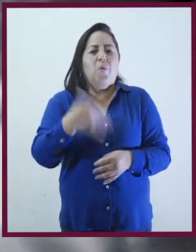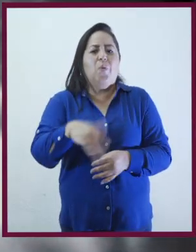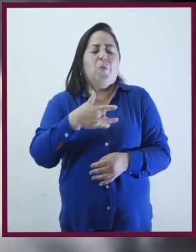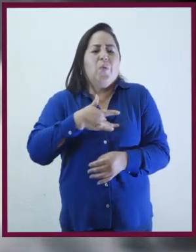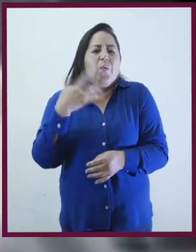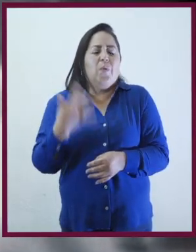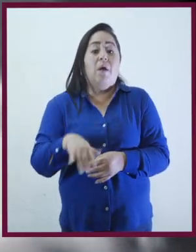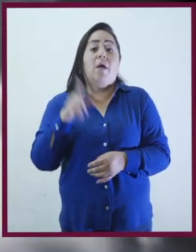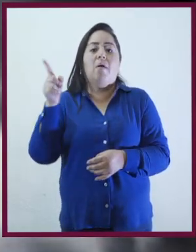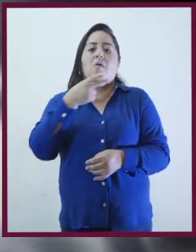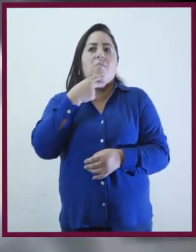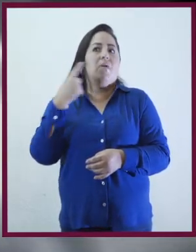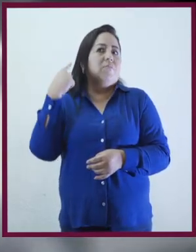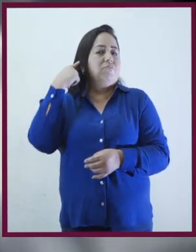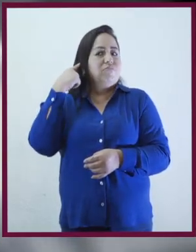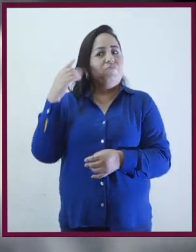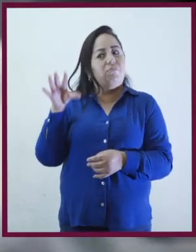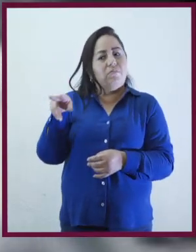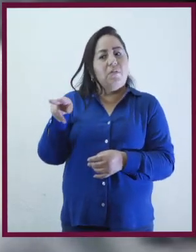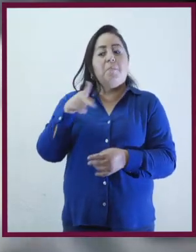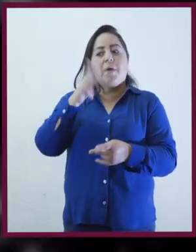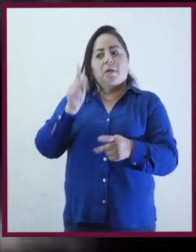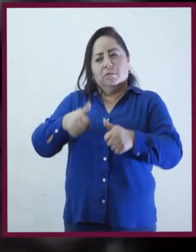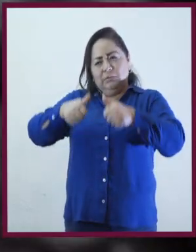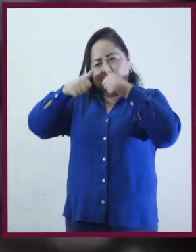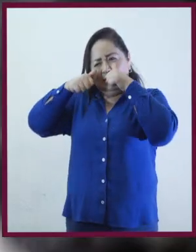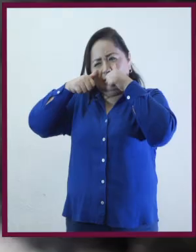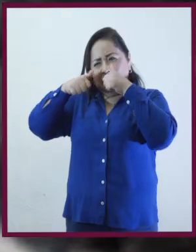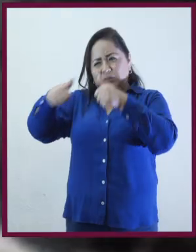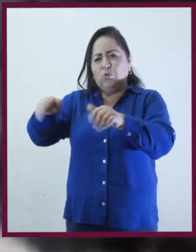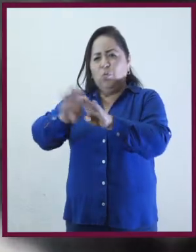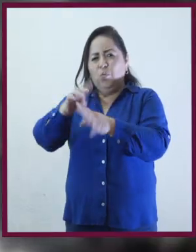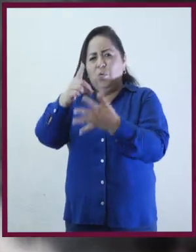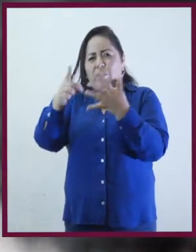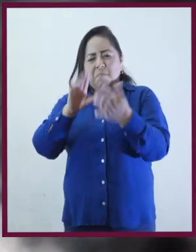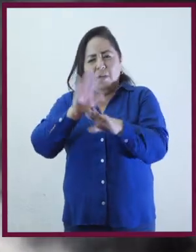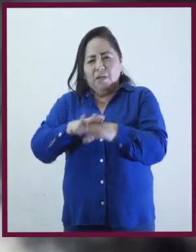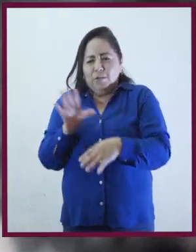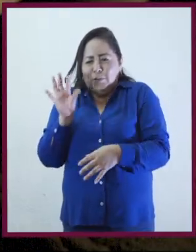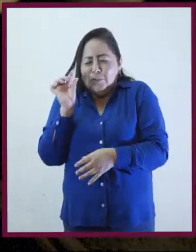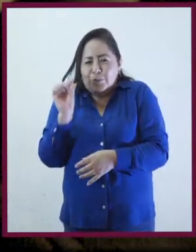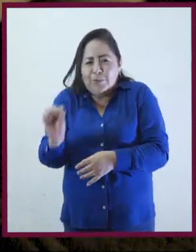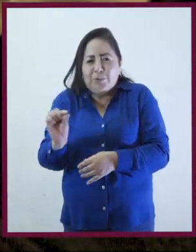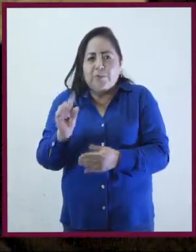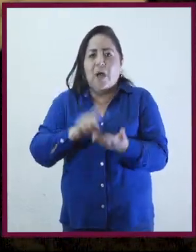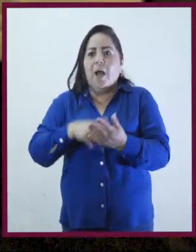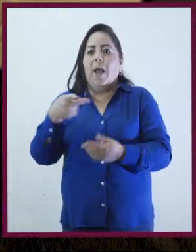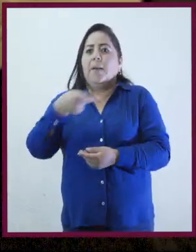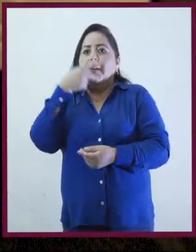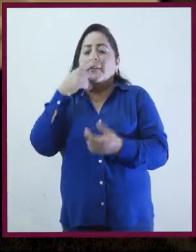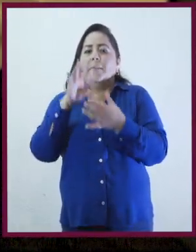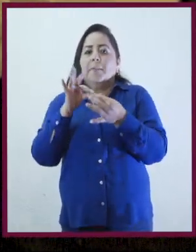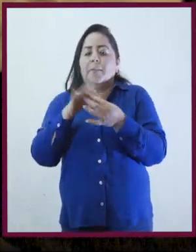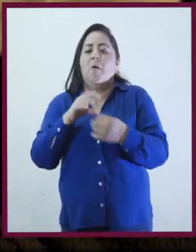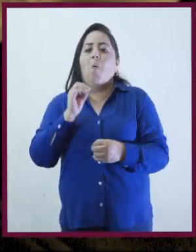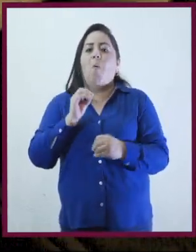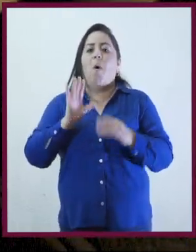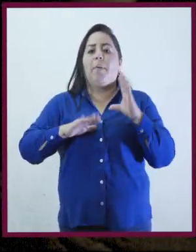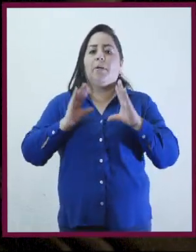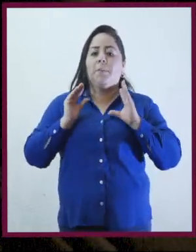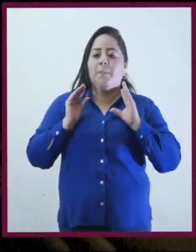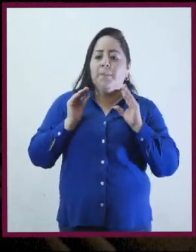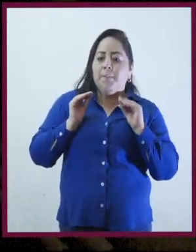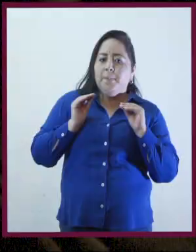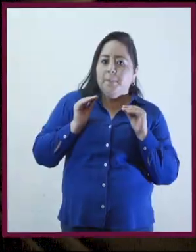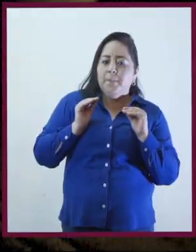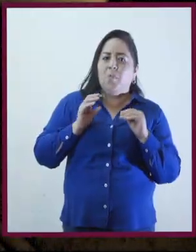dolencias. Freud lo escucha, pero pone mayor atención en los detalles menores, en los tartamudeos, en los silencios,